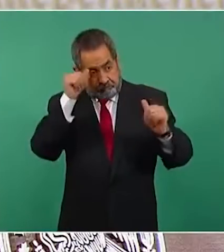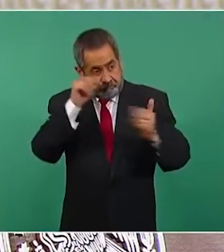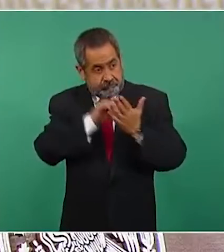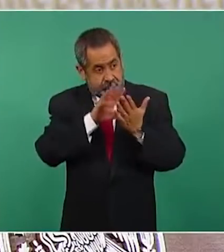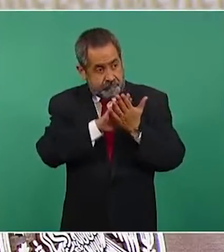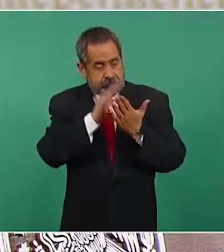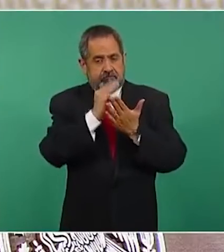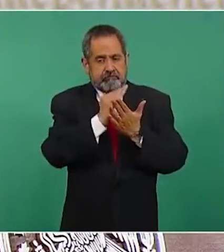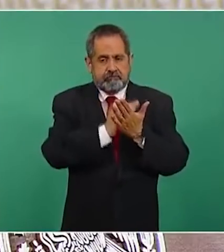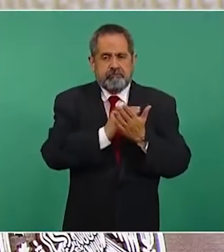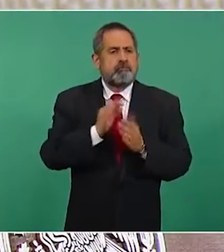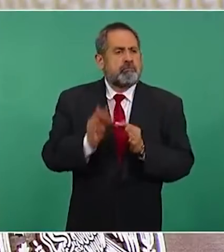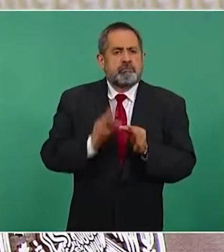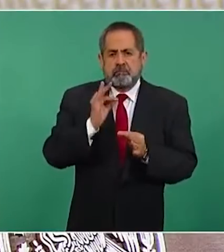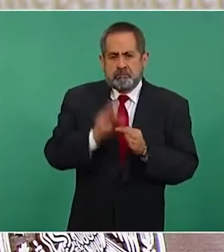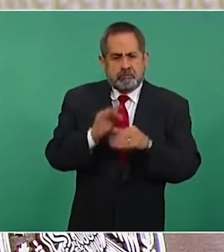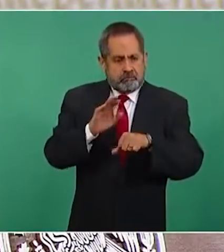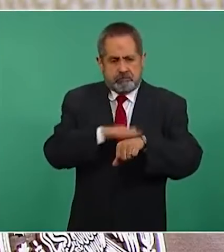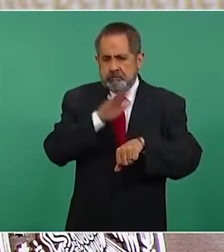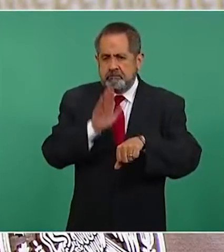se han venido cumpliendo